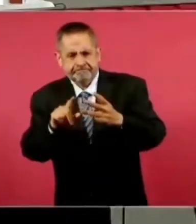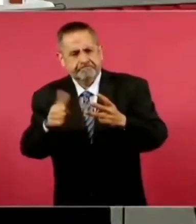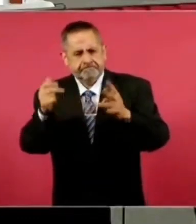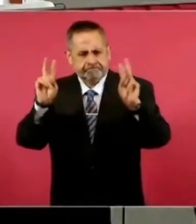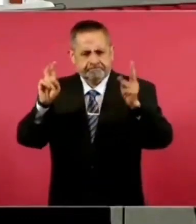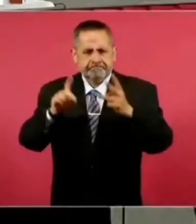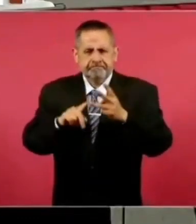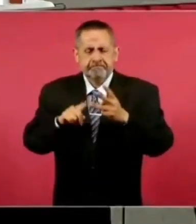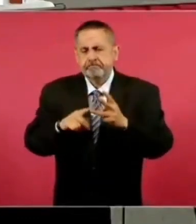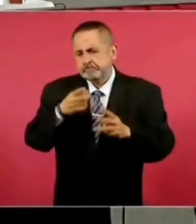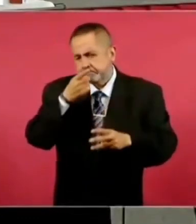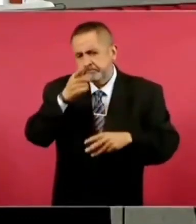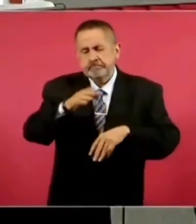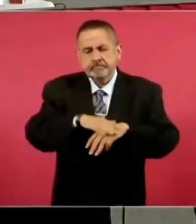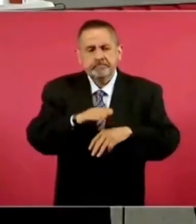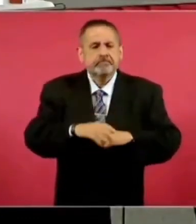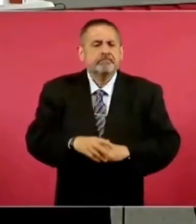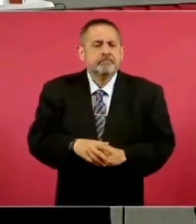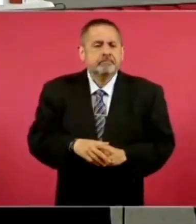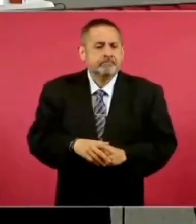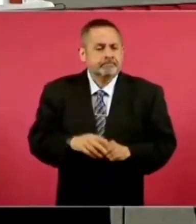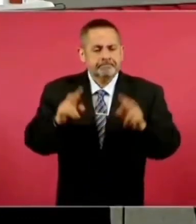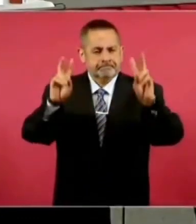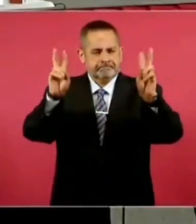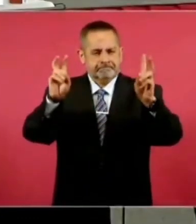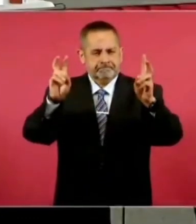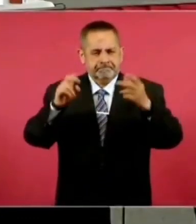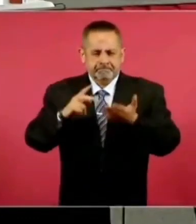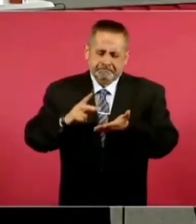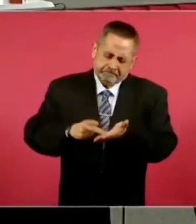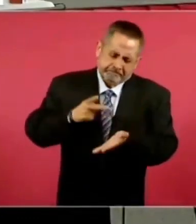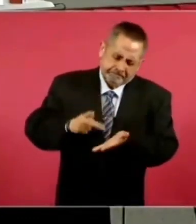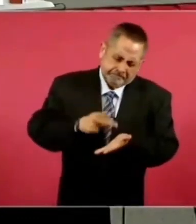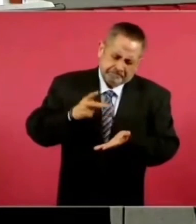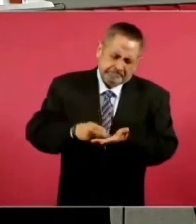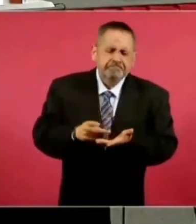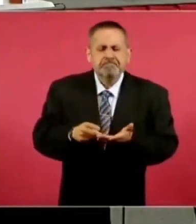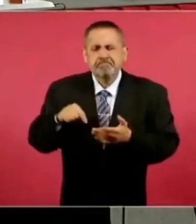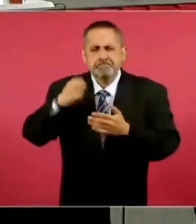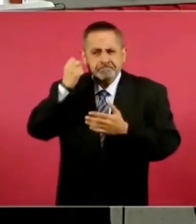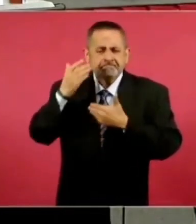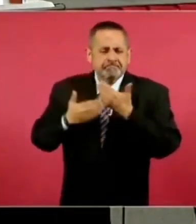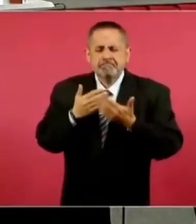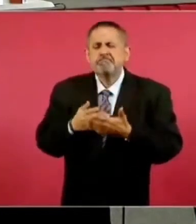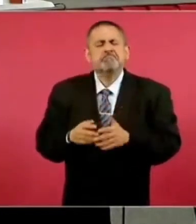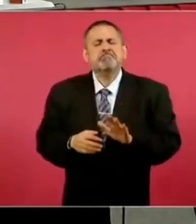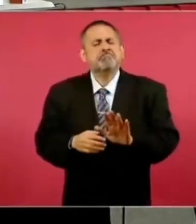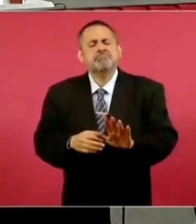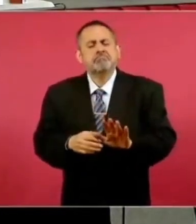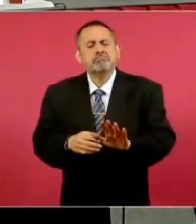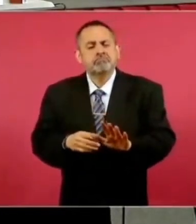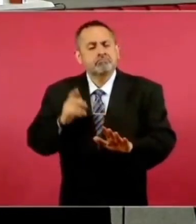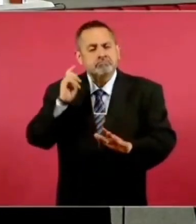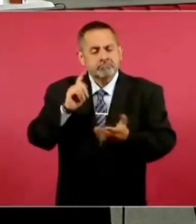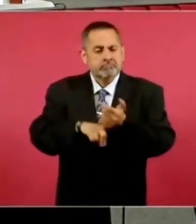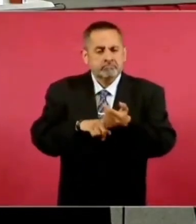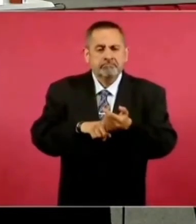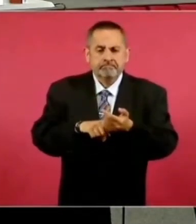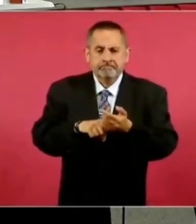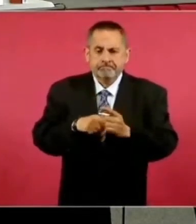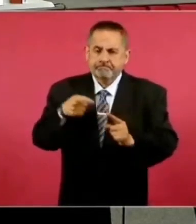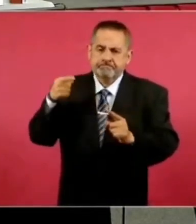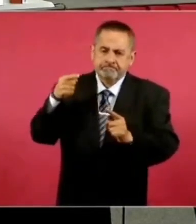más decir que a veces hay temas que pareciera que se reiteran mucho en la conferencia matutina y sin embargo enfrentan un